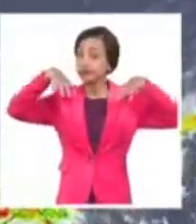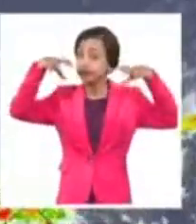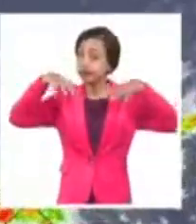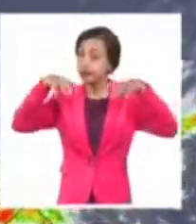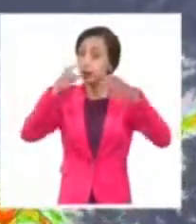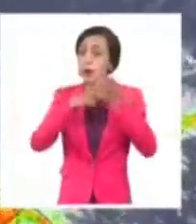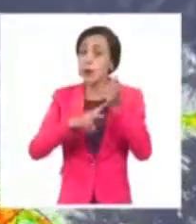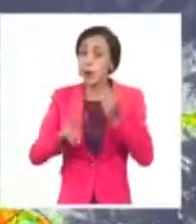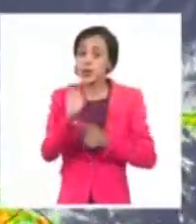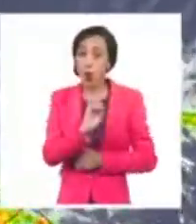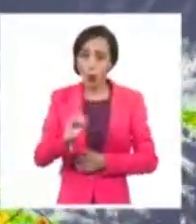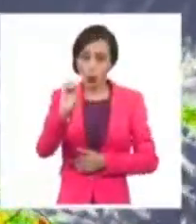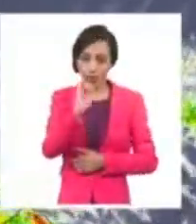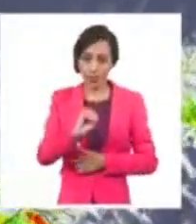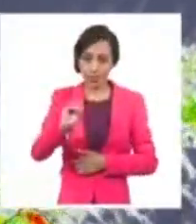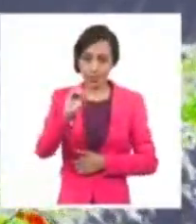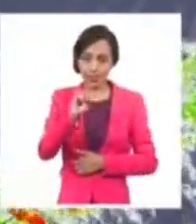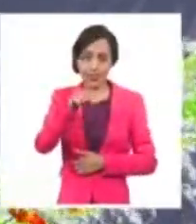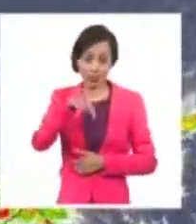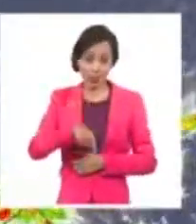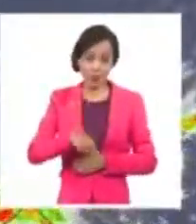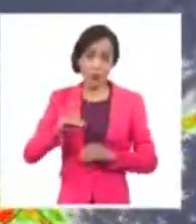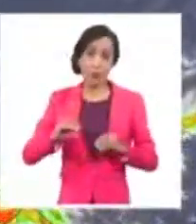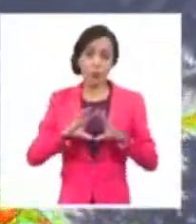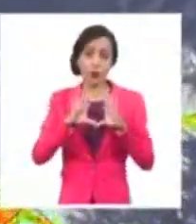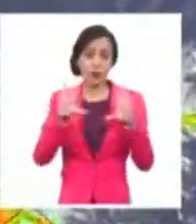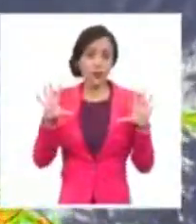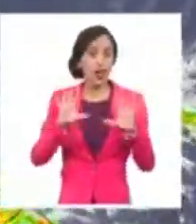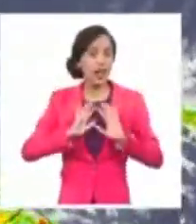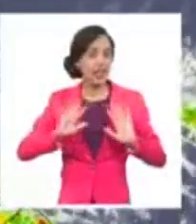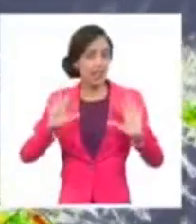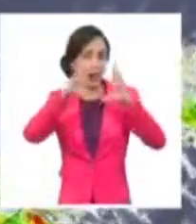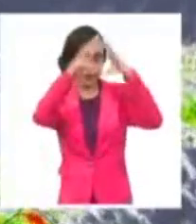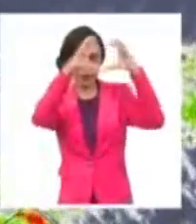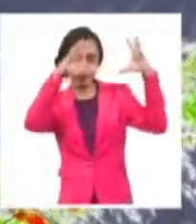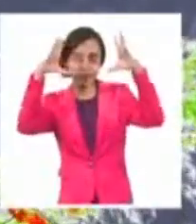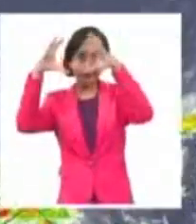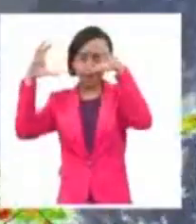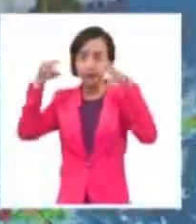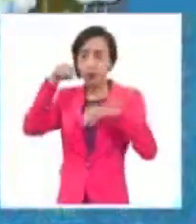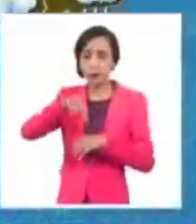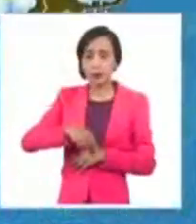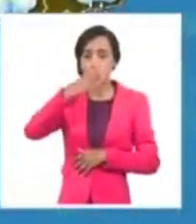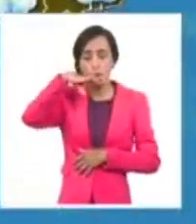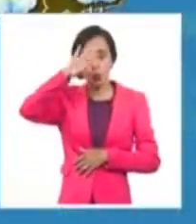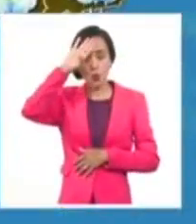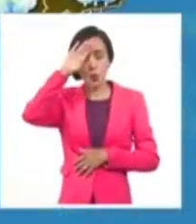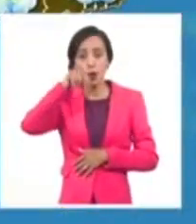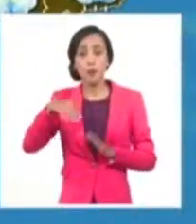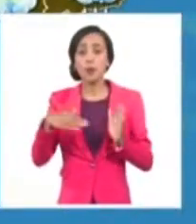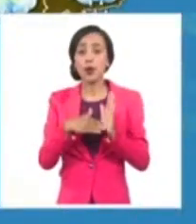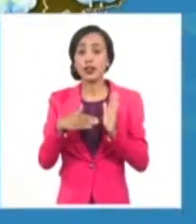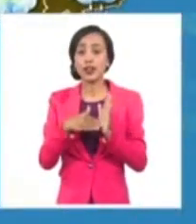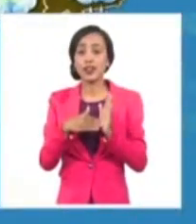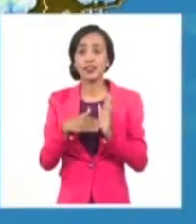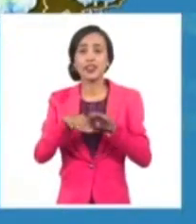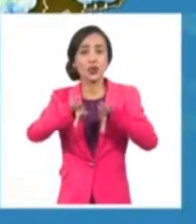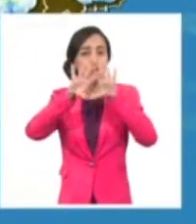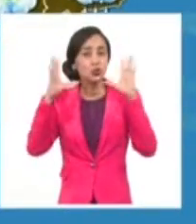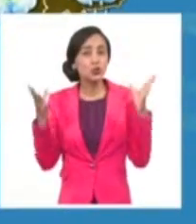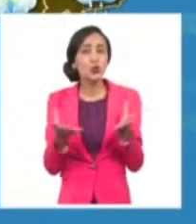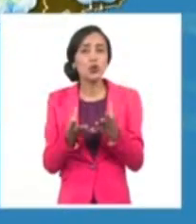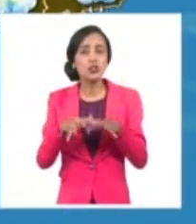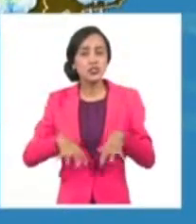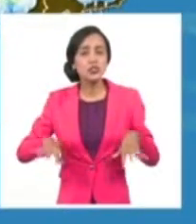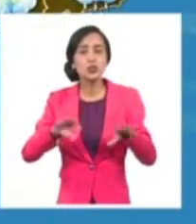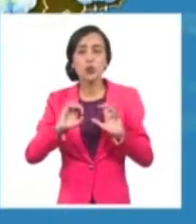en las provincias orientales durante esta mañana ya ha estado parcialmente nublado en esa parte de cuba y por la tarde todas esas condiciones se